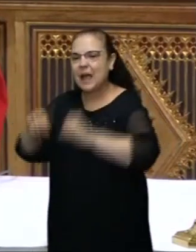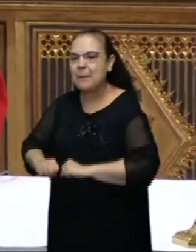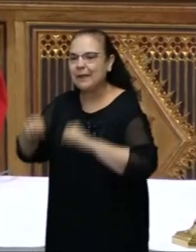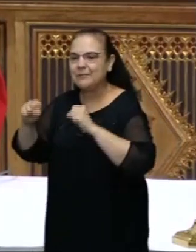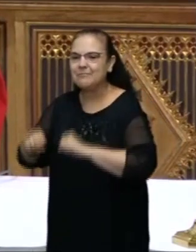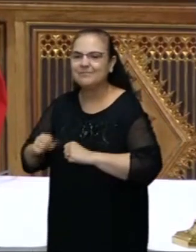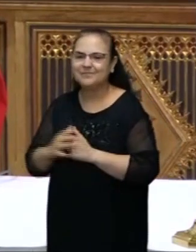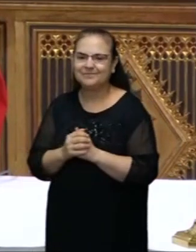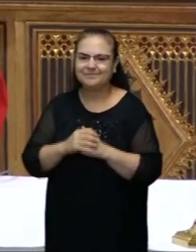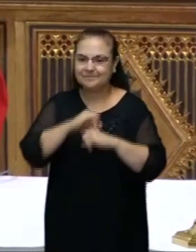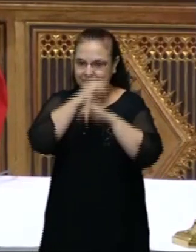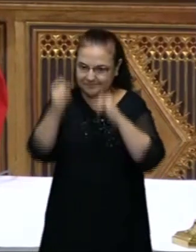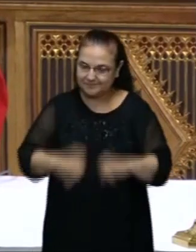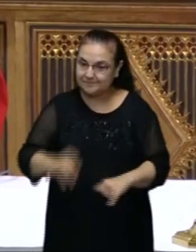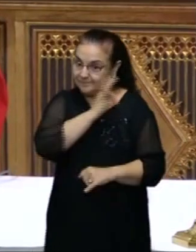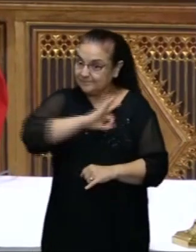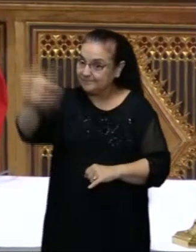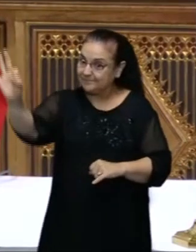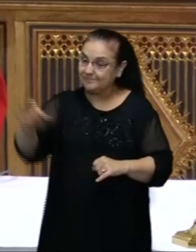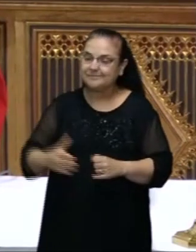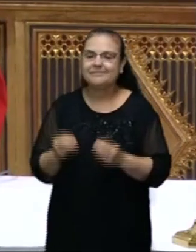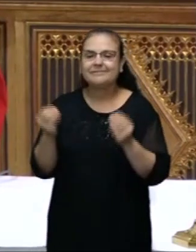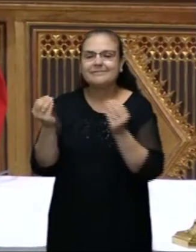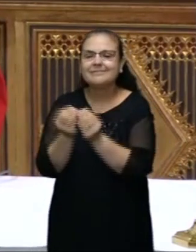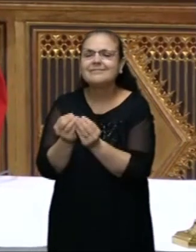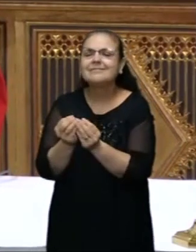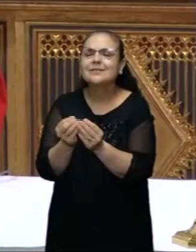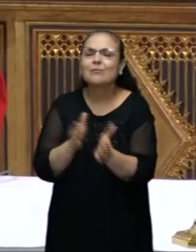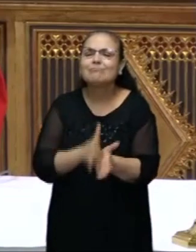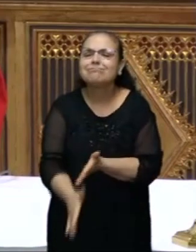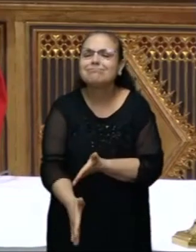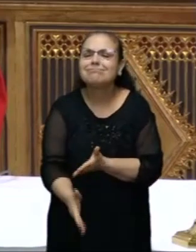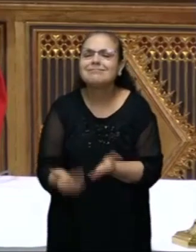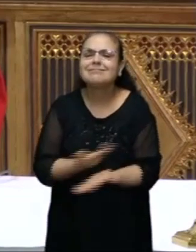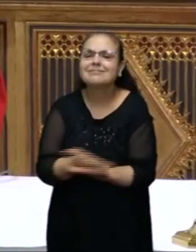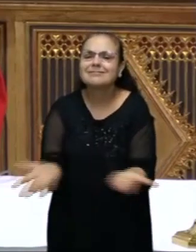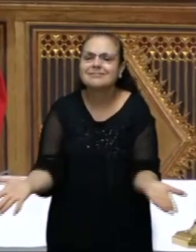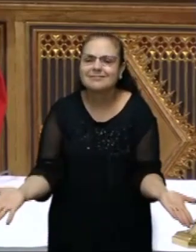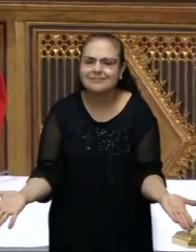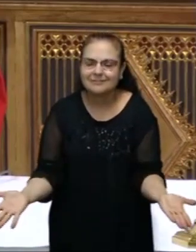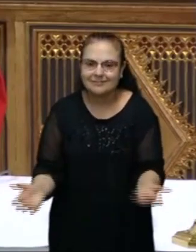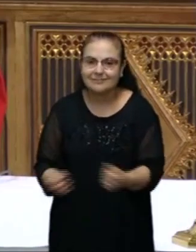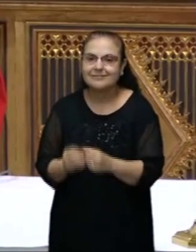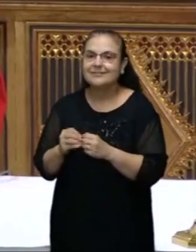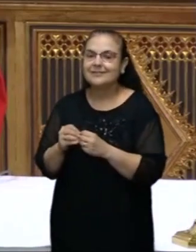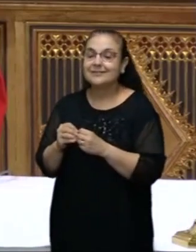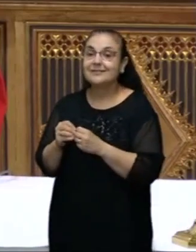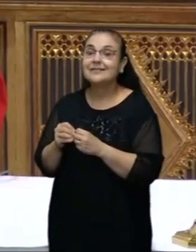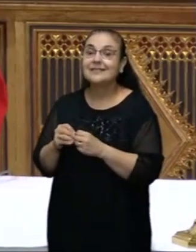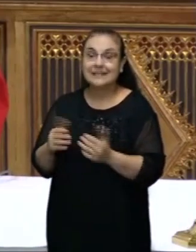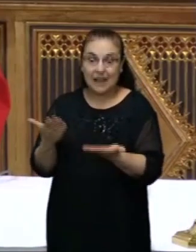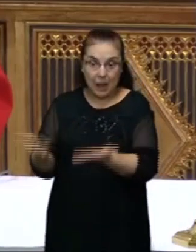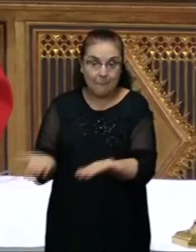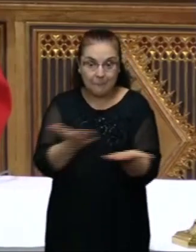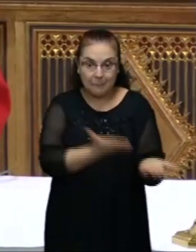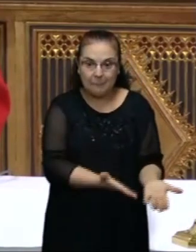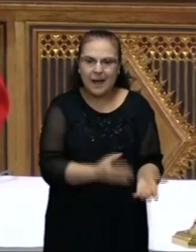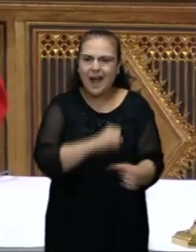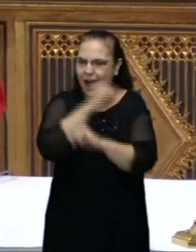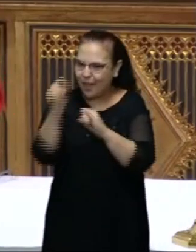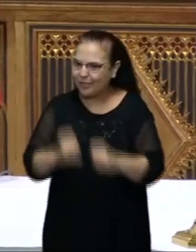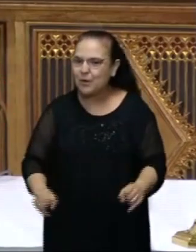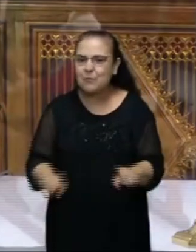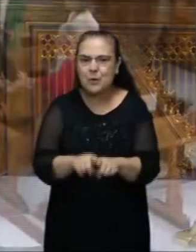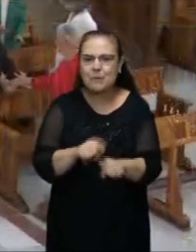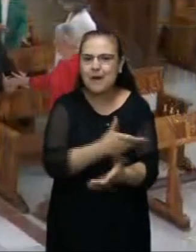siglos, la paz del Señor esté siempre con vosotros. Daos la paz como